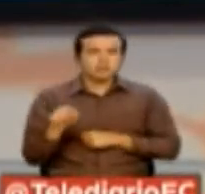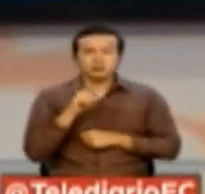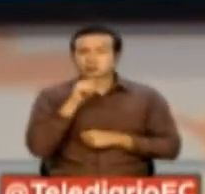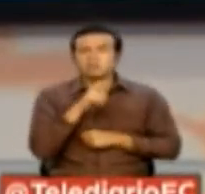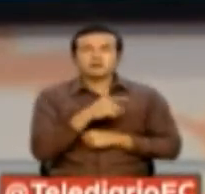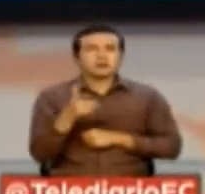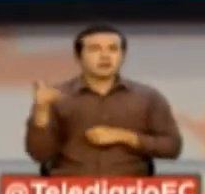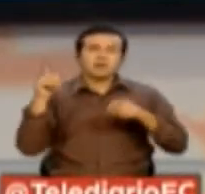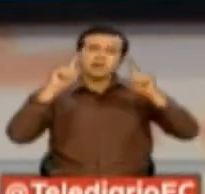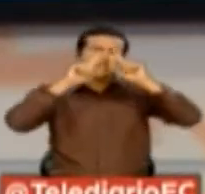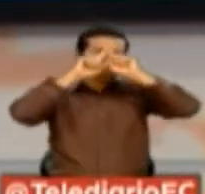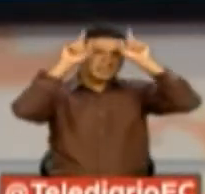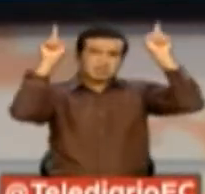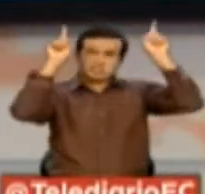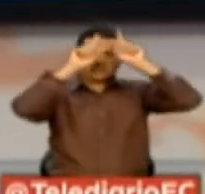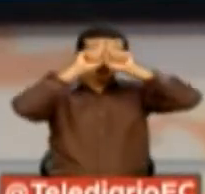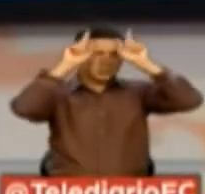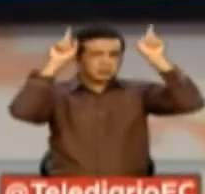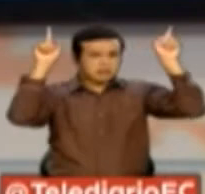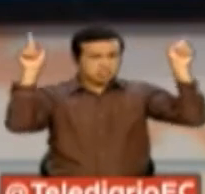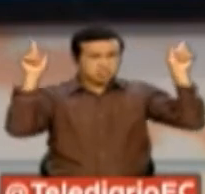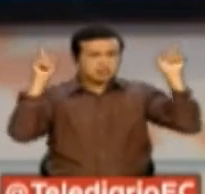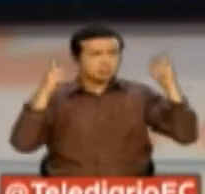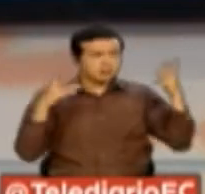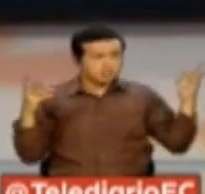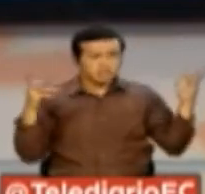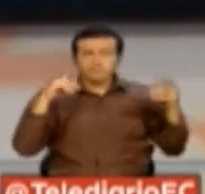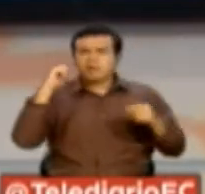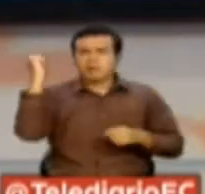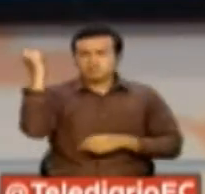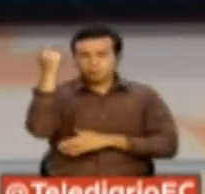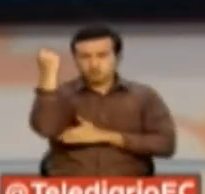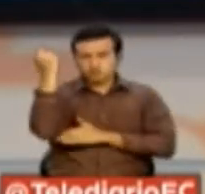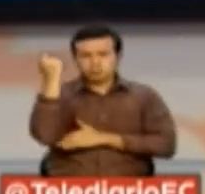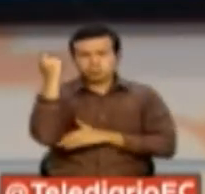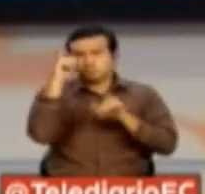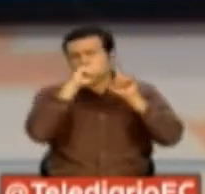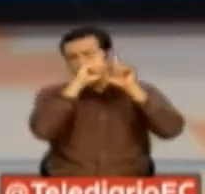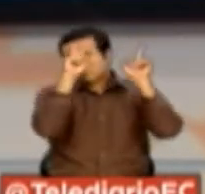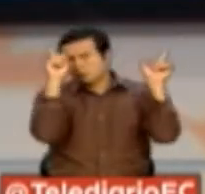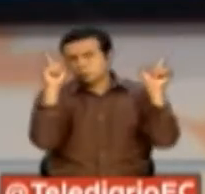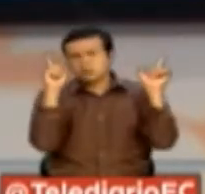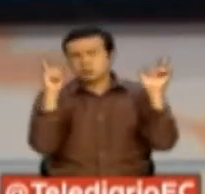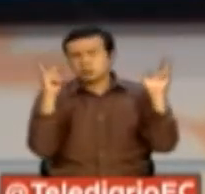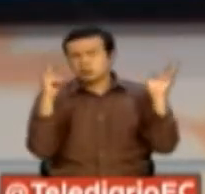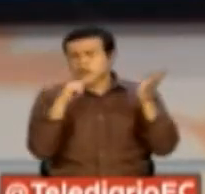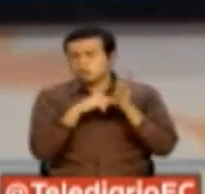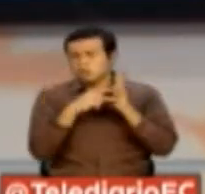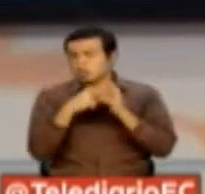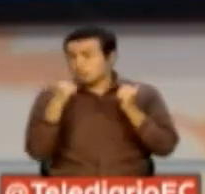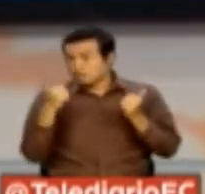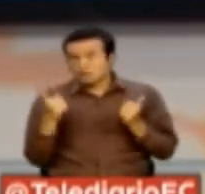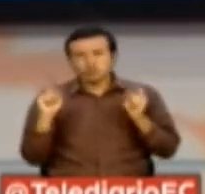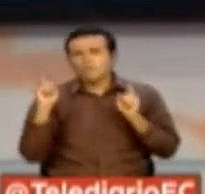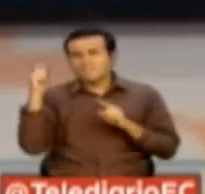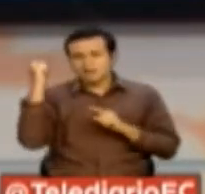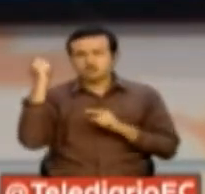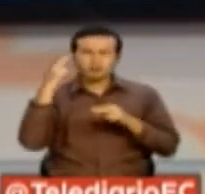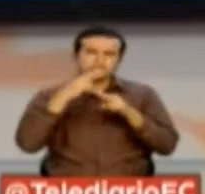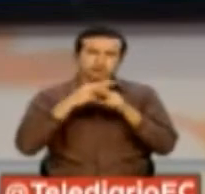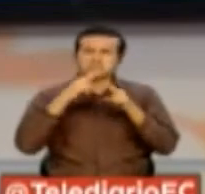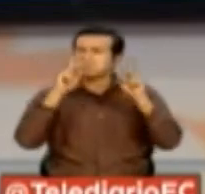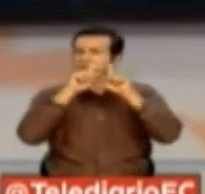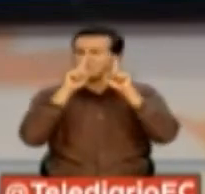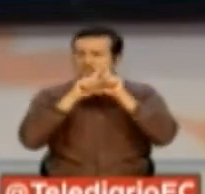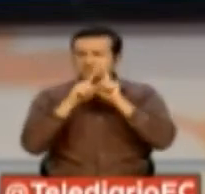son firmas este bastante conocidas en el medio por conocido que sí que sean buenas pero conocidas